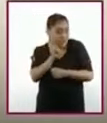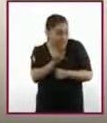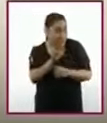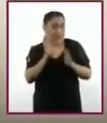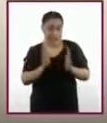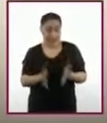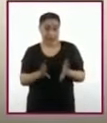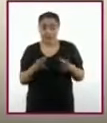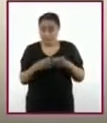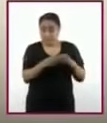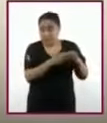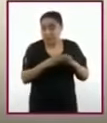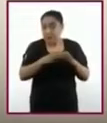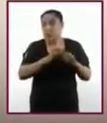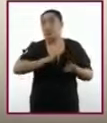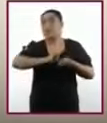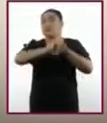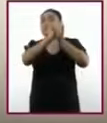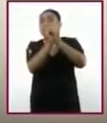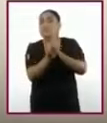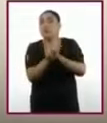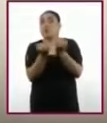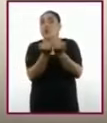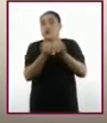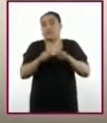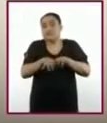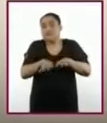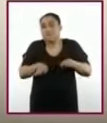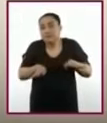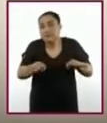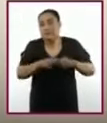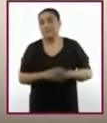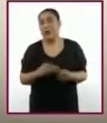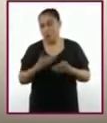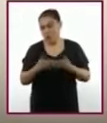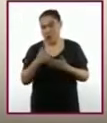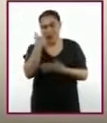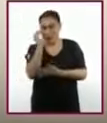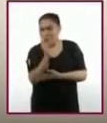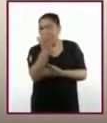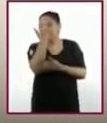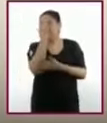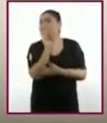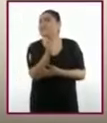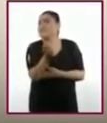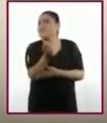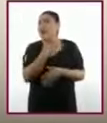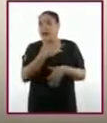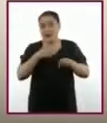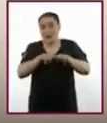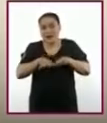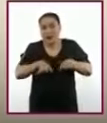conjunto permiten formar amplias redes. Vamos a conocer un poco sobre las redes